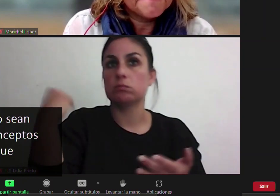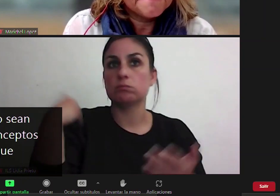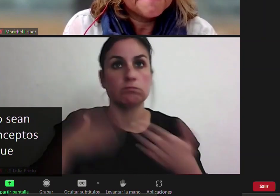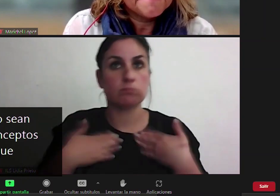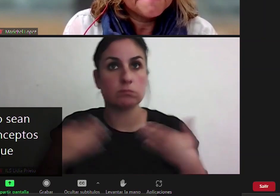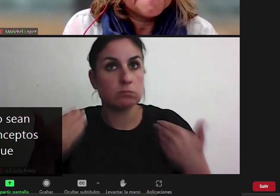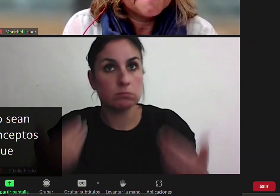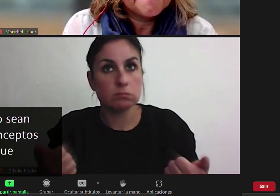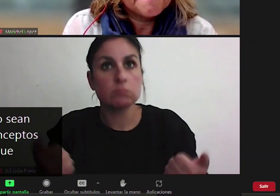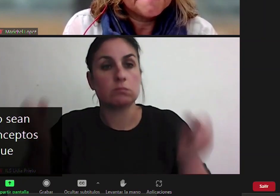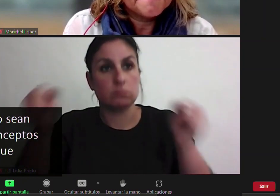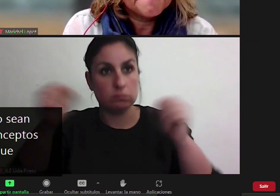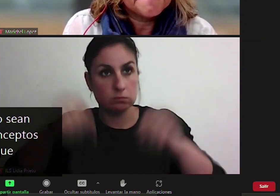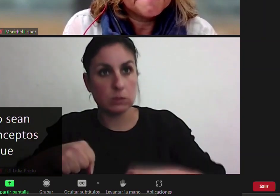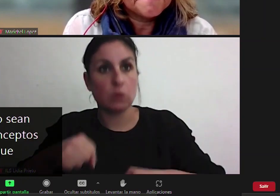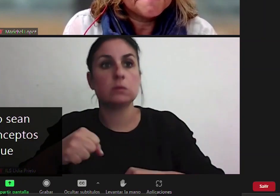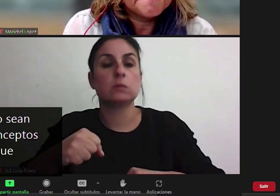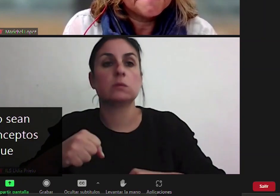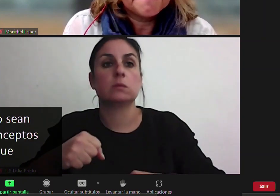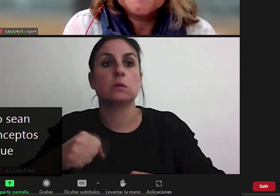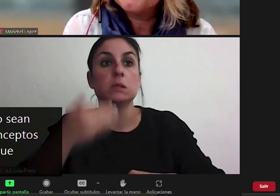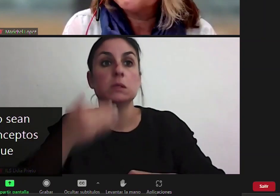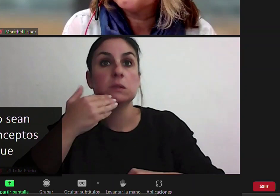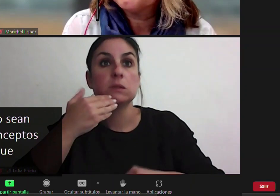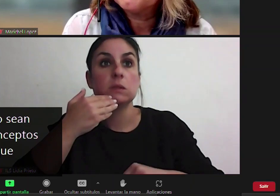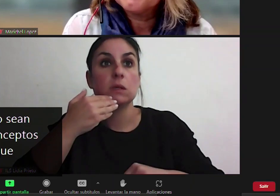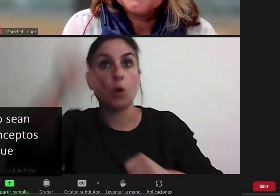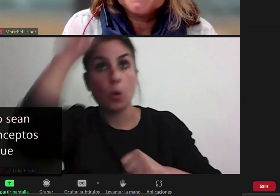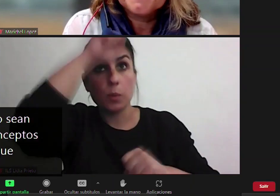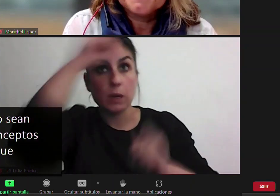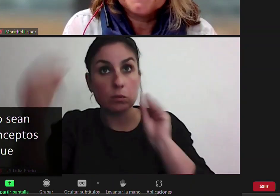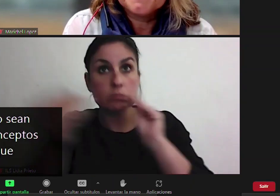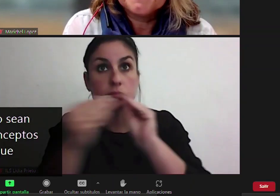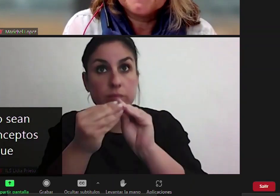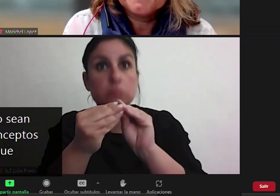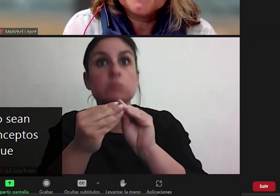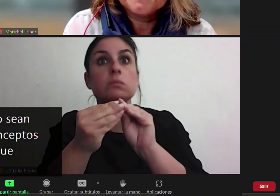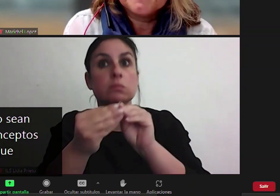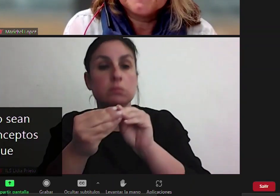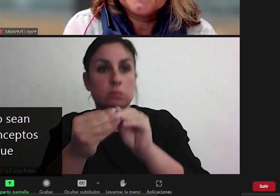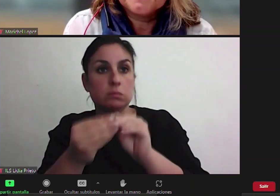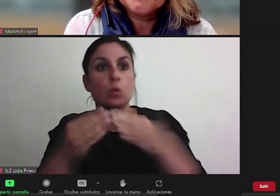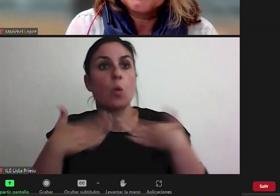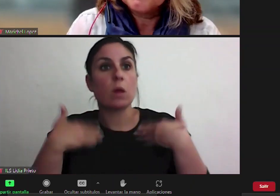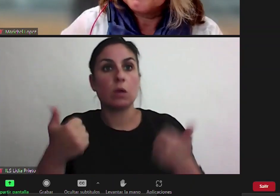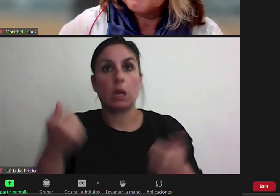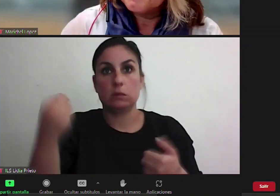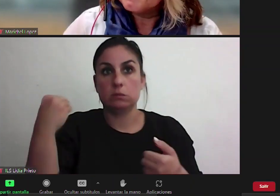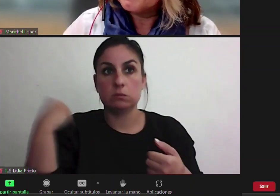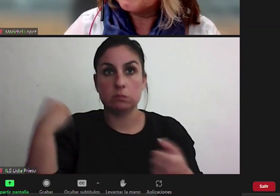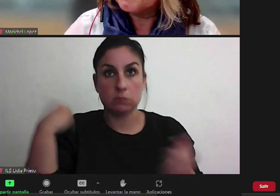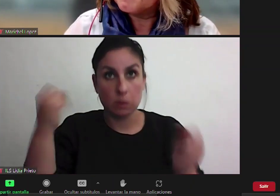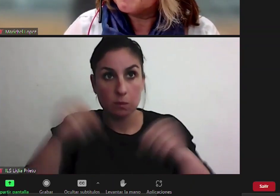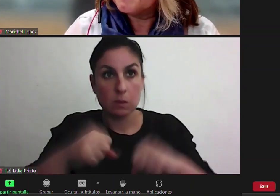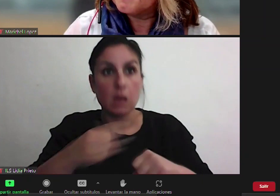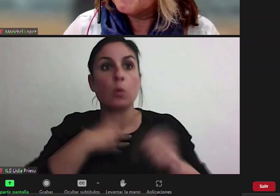si os parece bien, pues si tenéis cualquier cuestión, pues dais el silencio y habláis, porque el tema del chat a